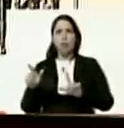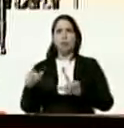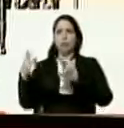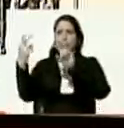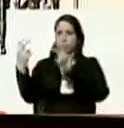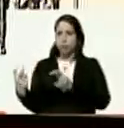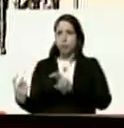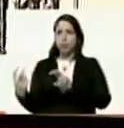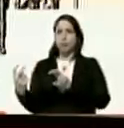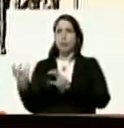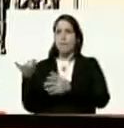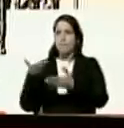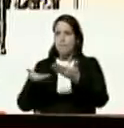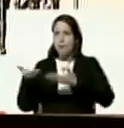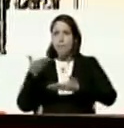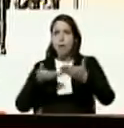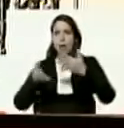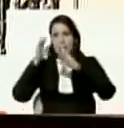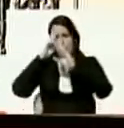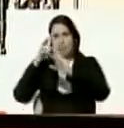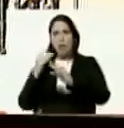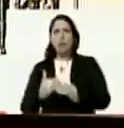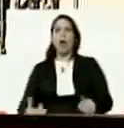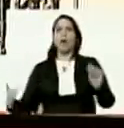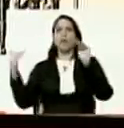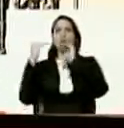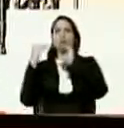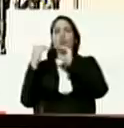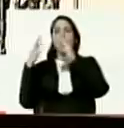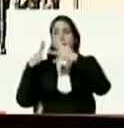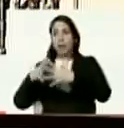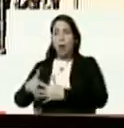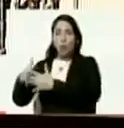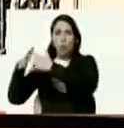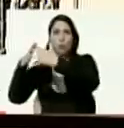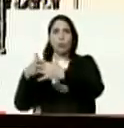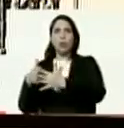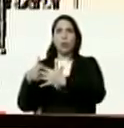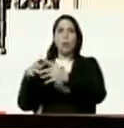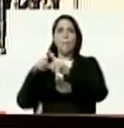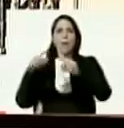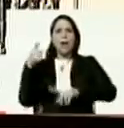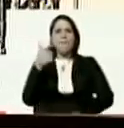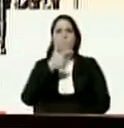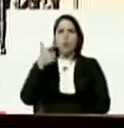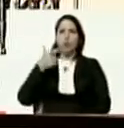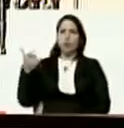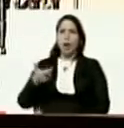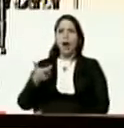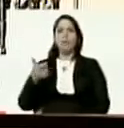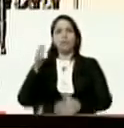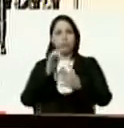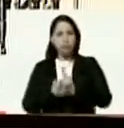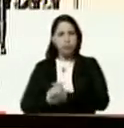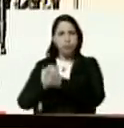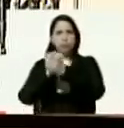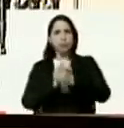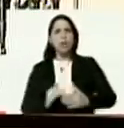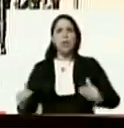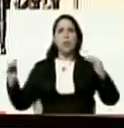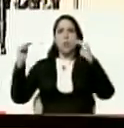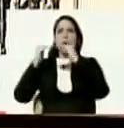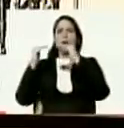con respeto, con altura, con los Estados Unidos de Norteamérica para buscar relaciones de igualdad,